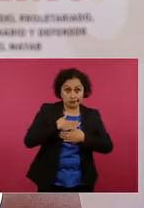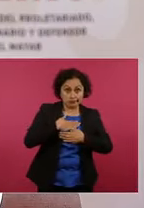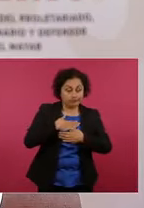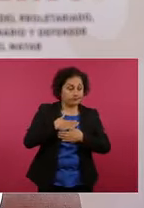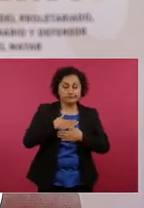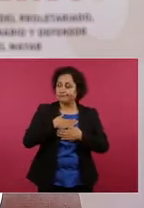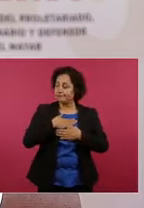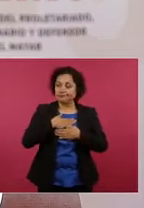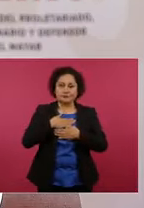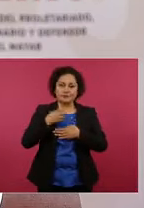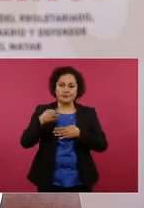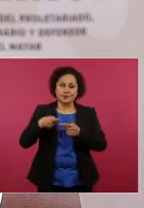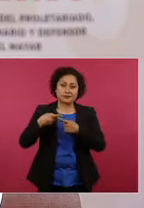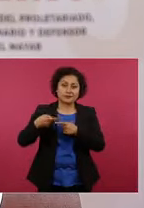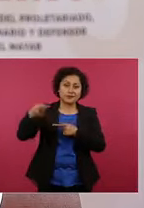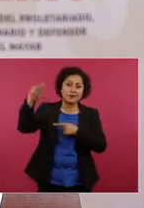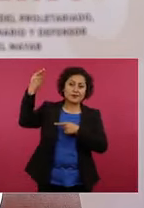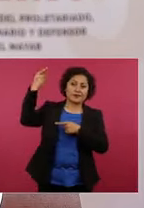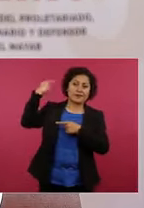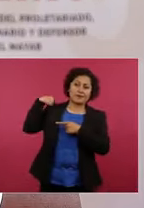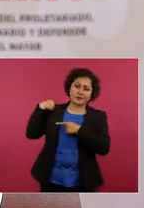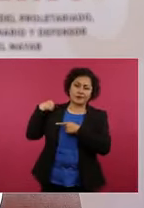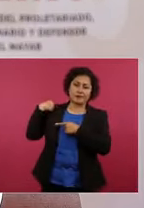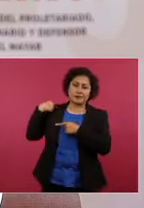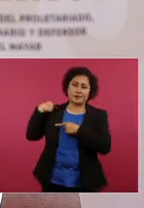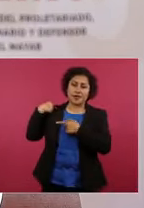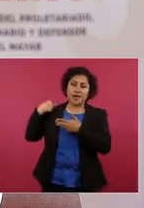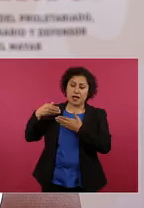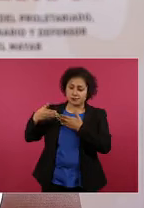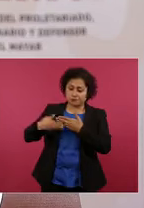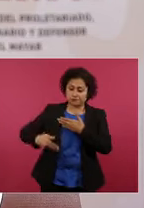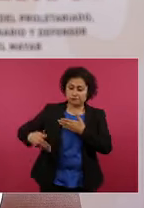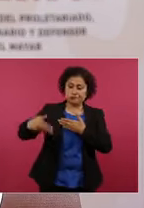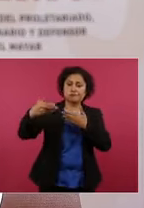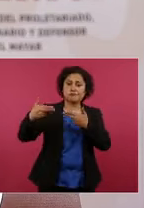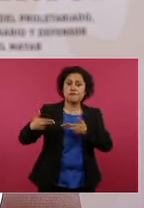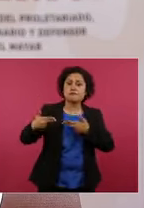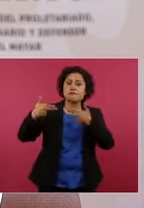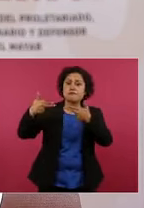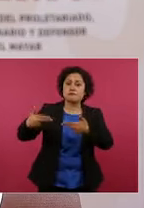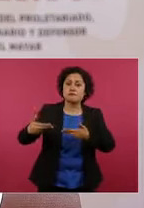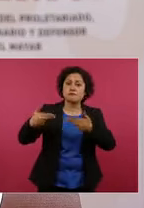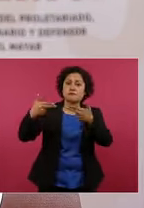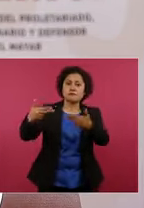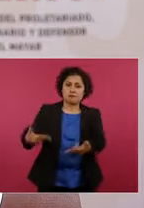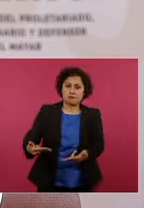Es una herencia para las generaciones